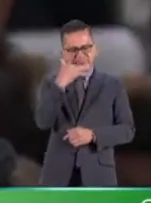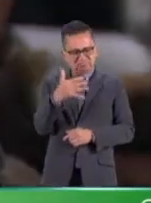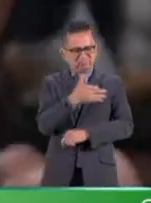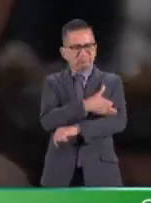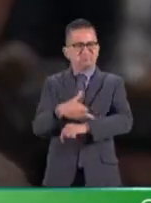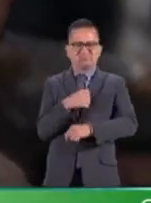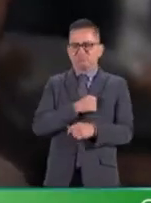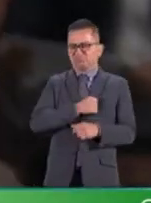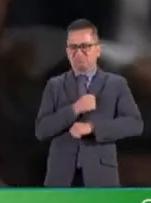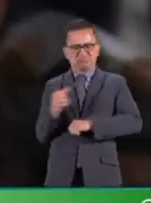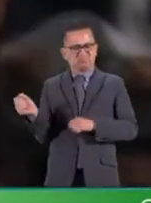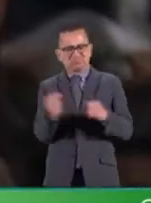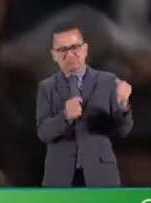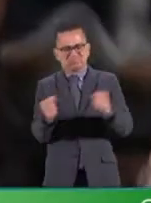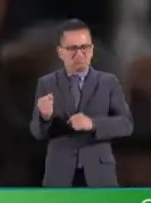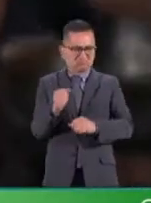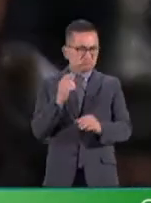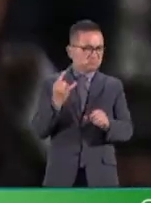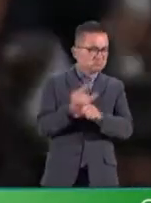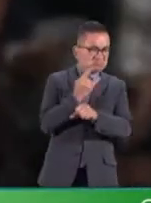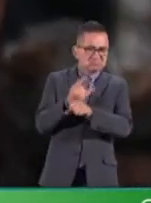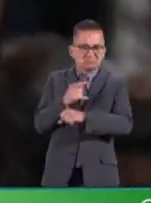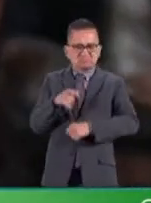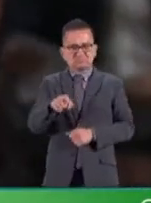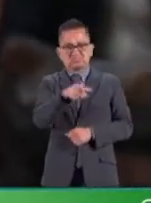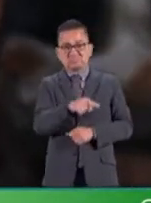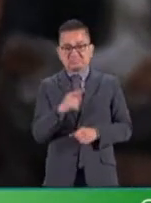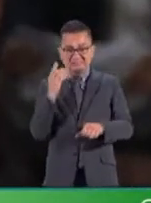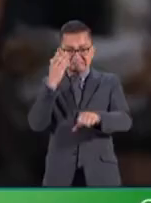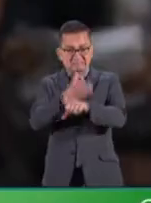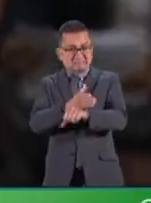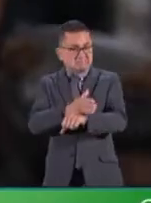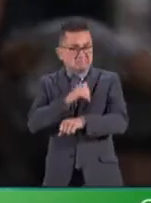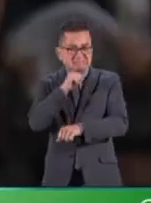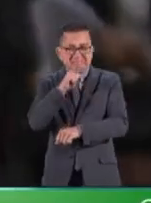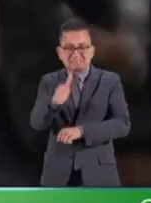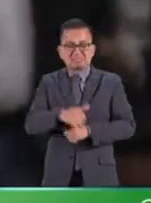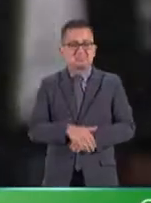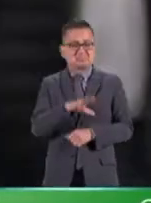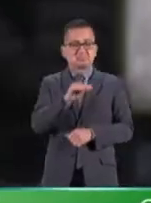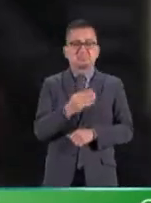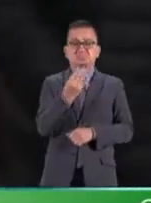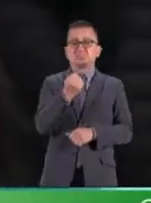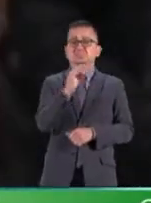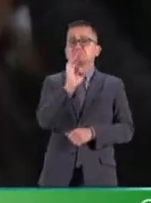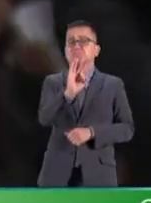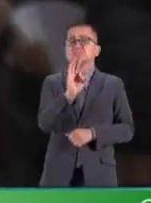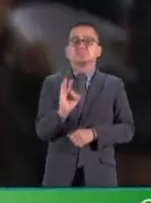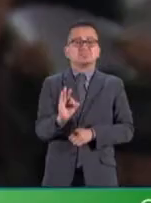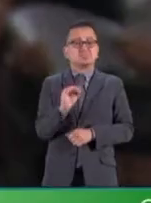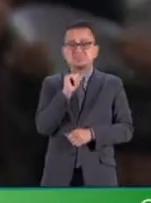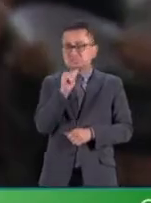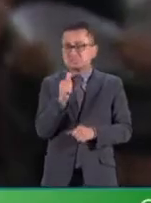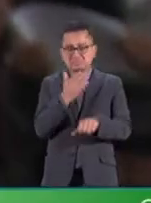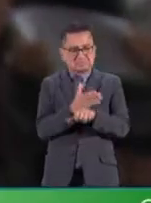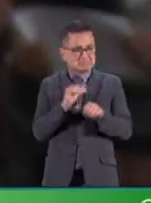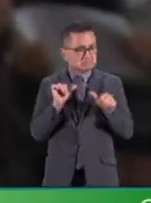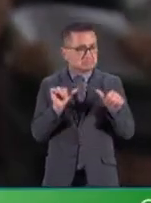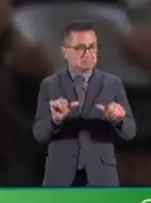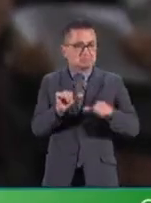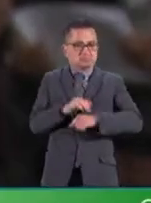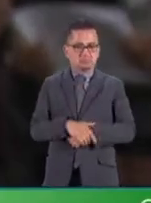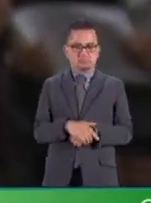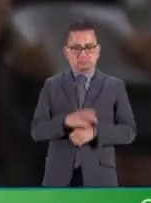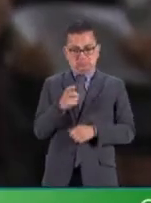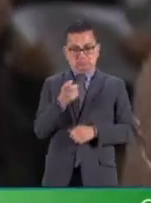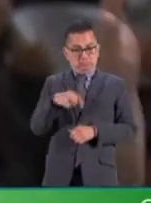ineficiencia, que hay impunidad en el 99% de los delitos. Eso lo sufren cada día las víctimas de los